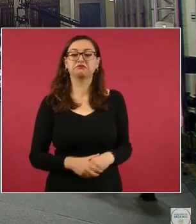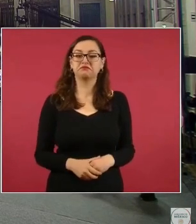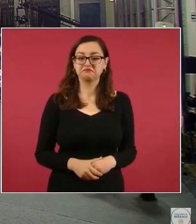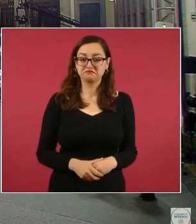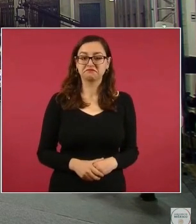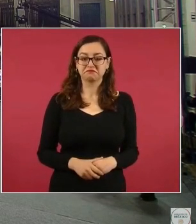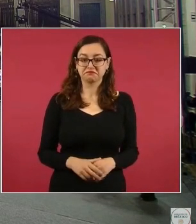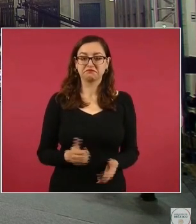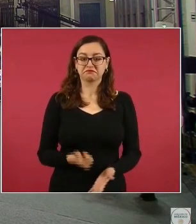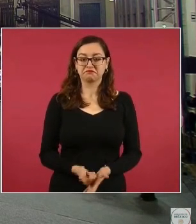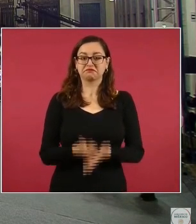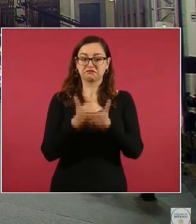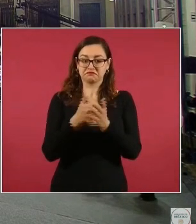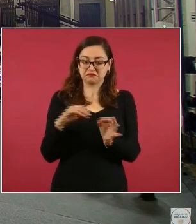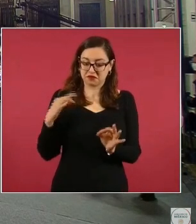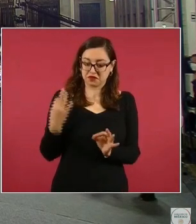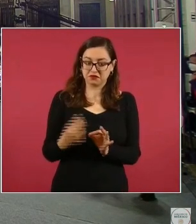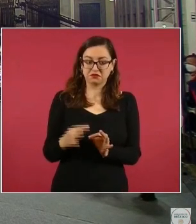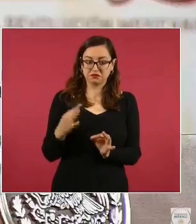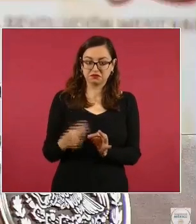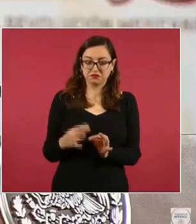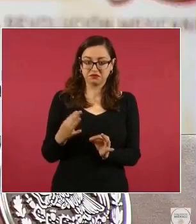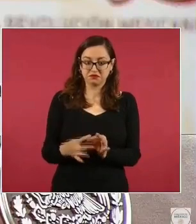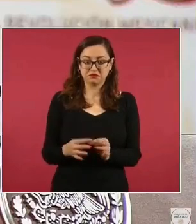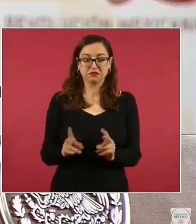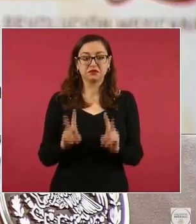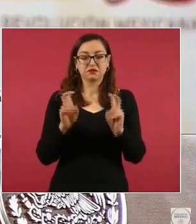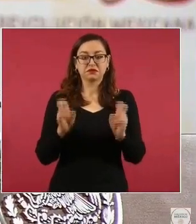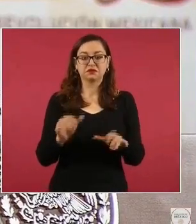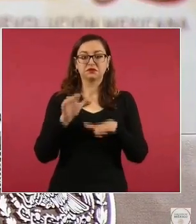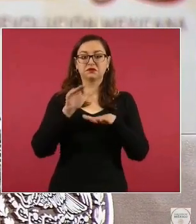han obtenido en materia económica.